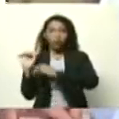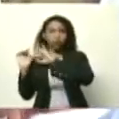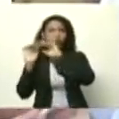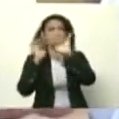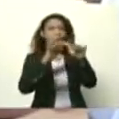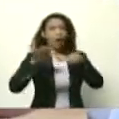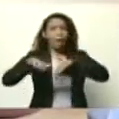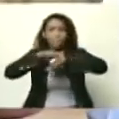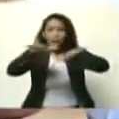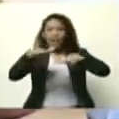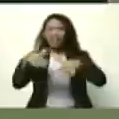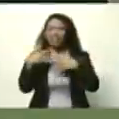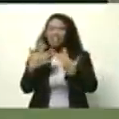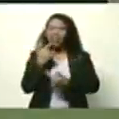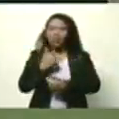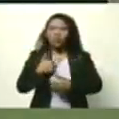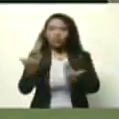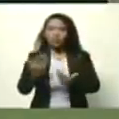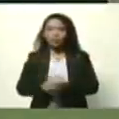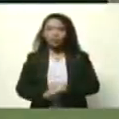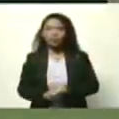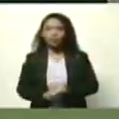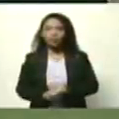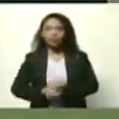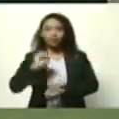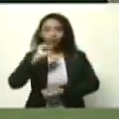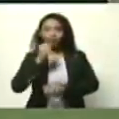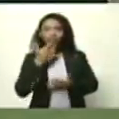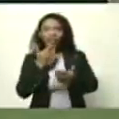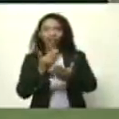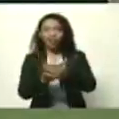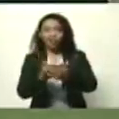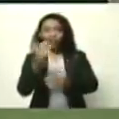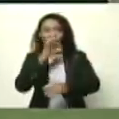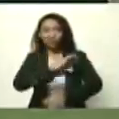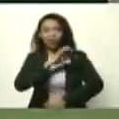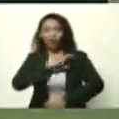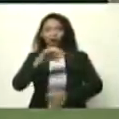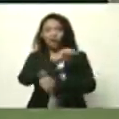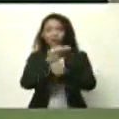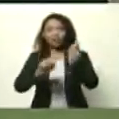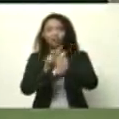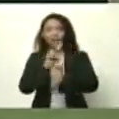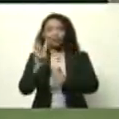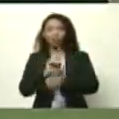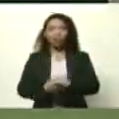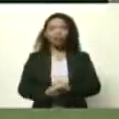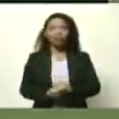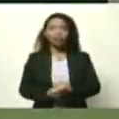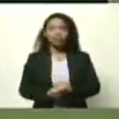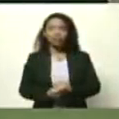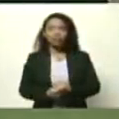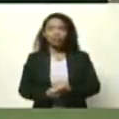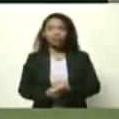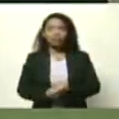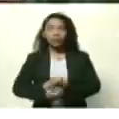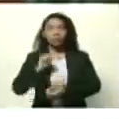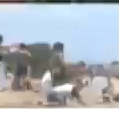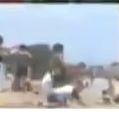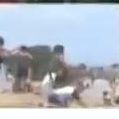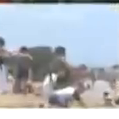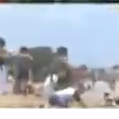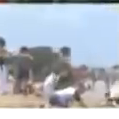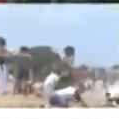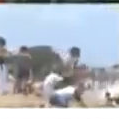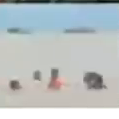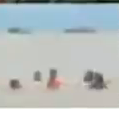playa. ¿Qué nos dices, Ali? Sí, muchísimas gracias, señora vicepresidenta. Bueno, la percepción